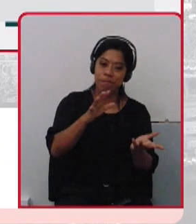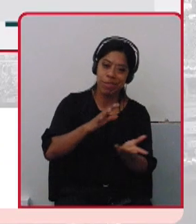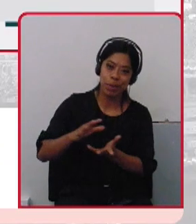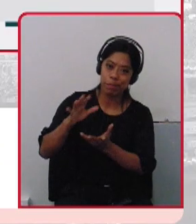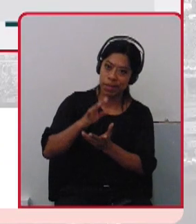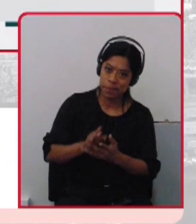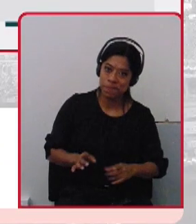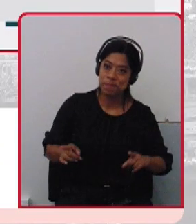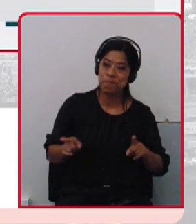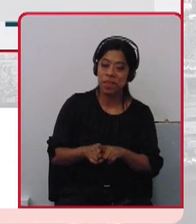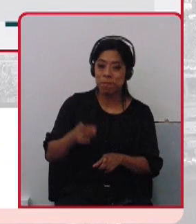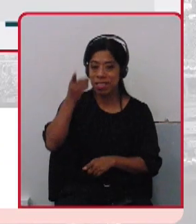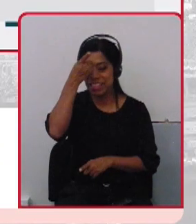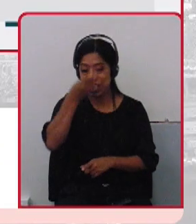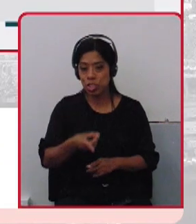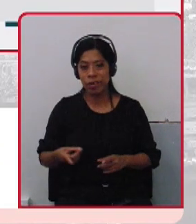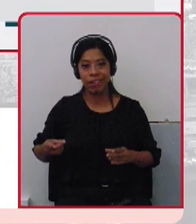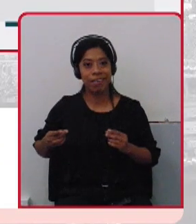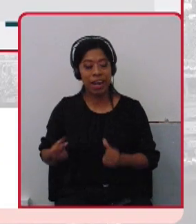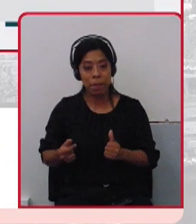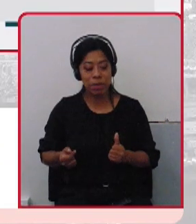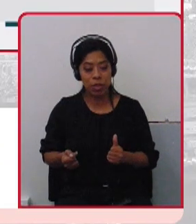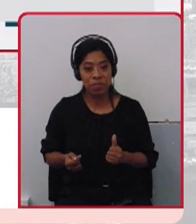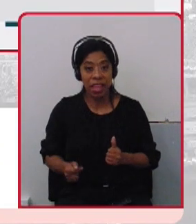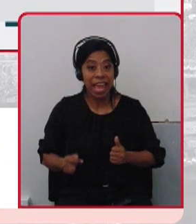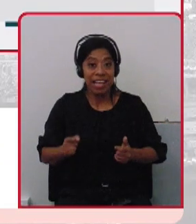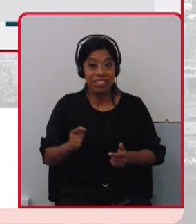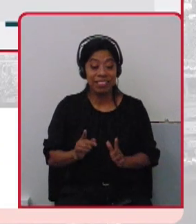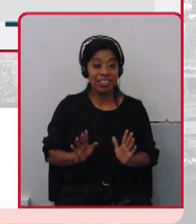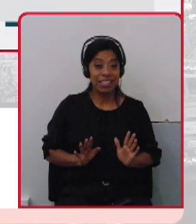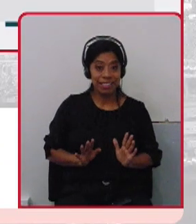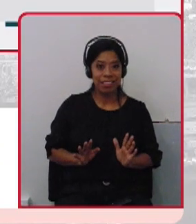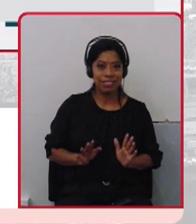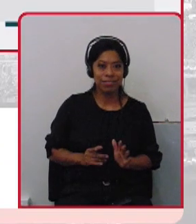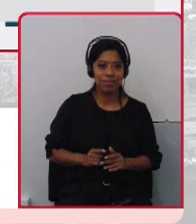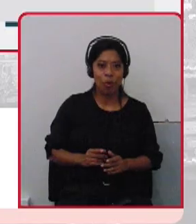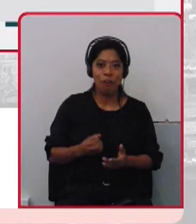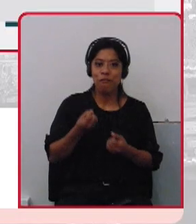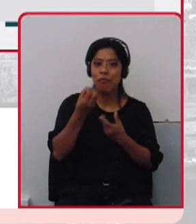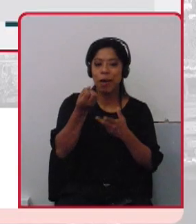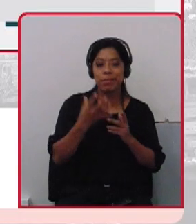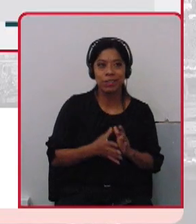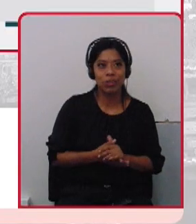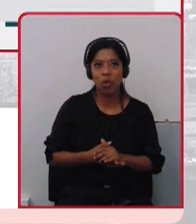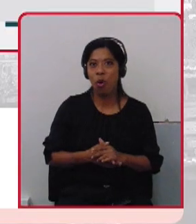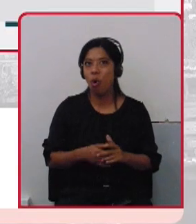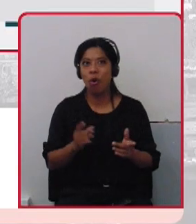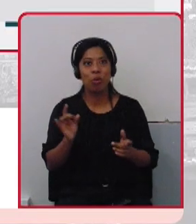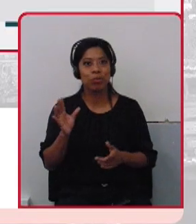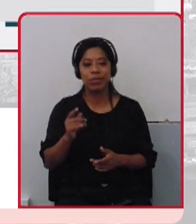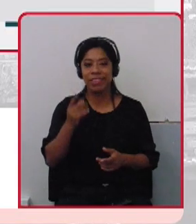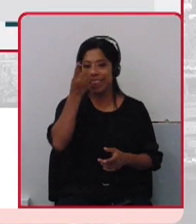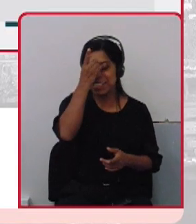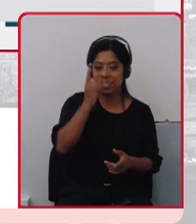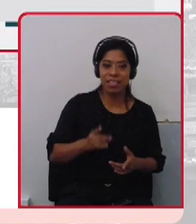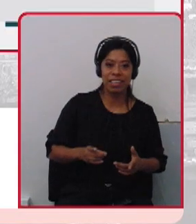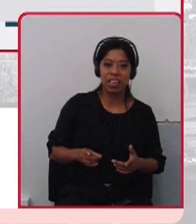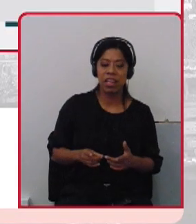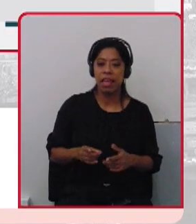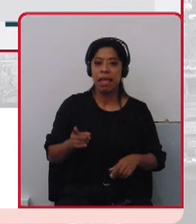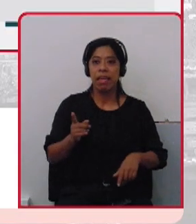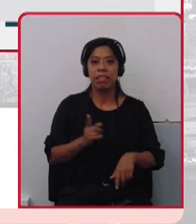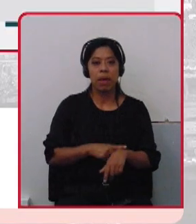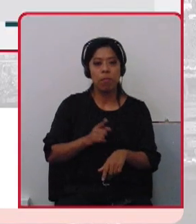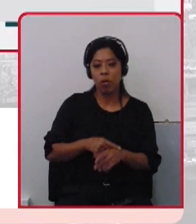oportuna, importante, como dije, si un dato o algo que tenemos que decidir lo hacemos fuera